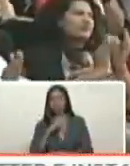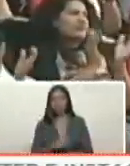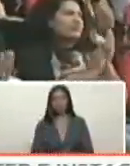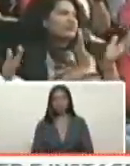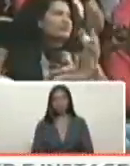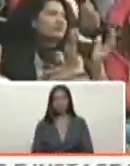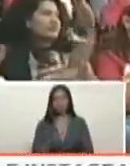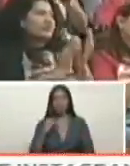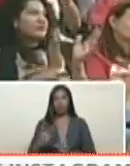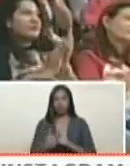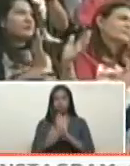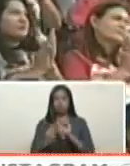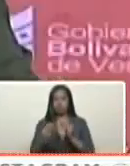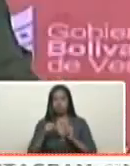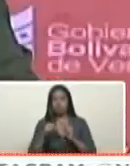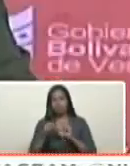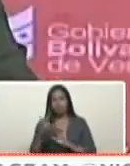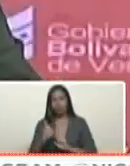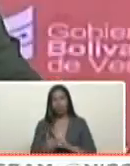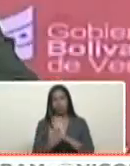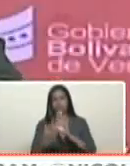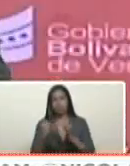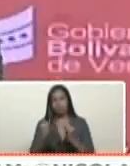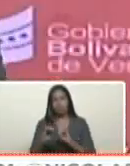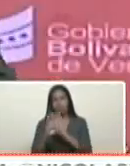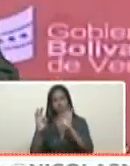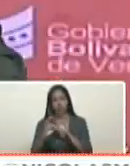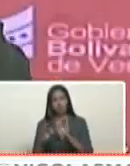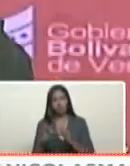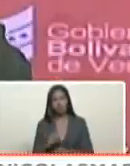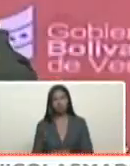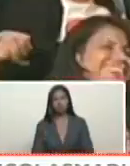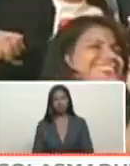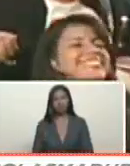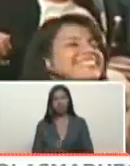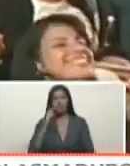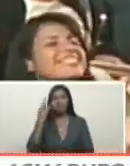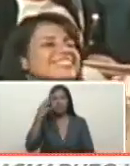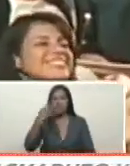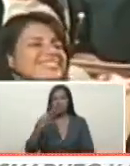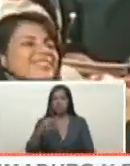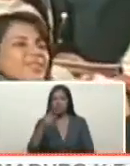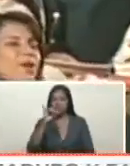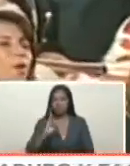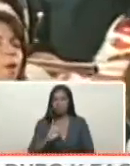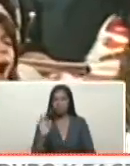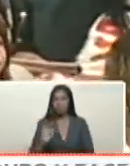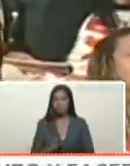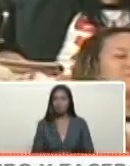Lo hemos demostrado y lo vamos a seguir demostrando. Tengan la seguridad de eso.